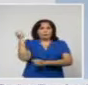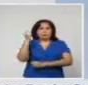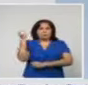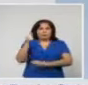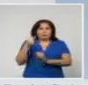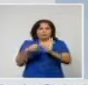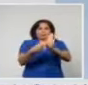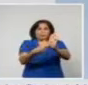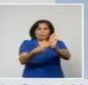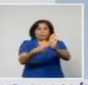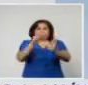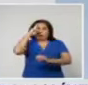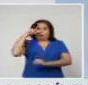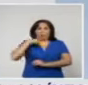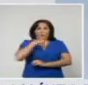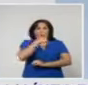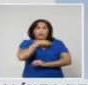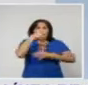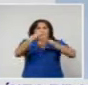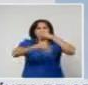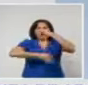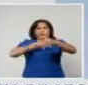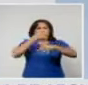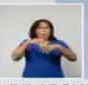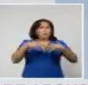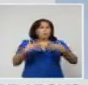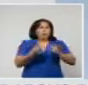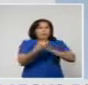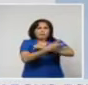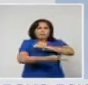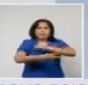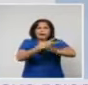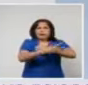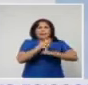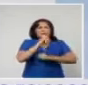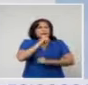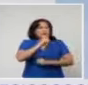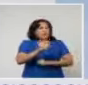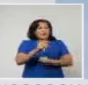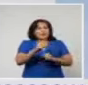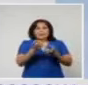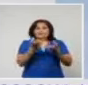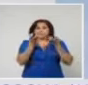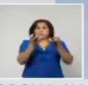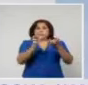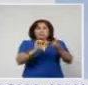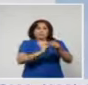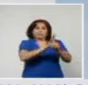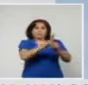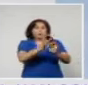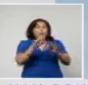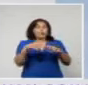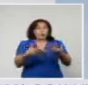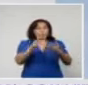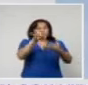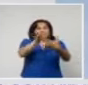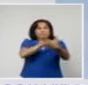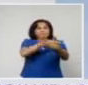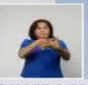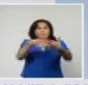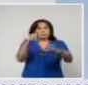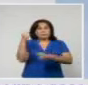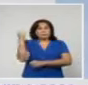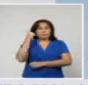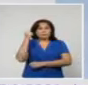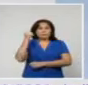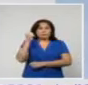el experto, donde se detallaban cuáles son los países que más aportan contagios a las estadísticas globales. Usted